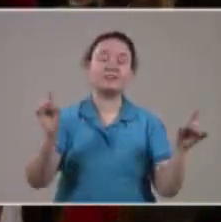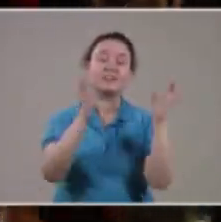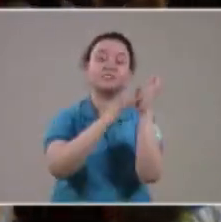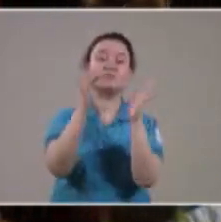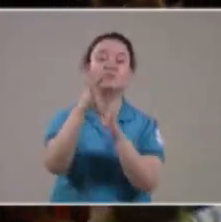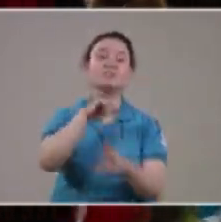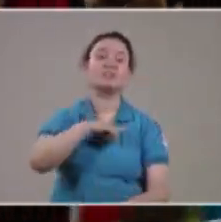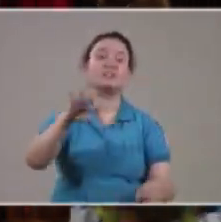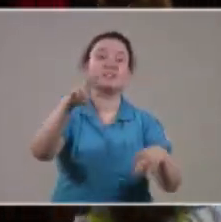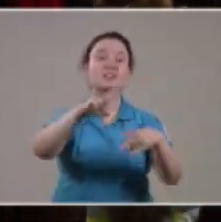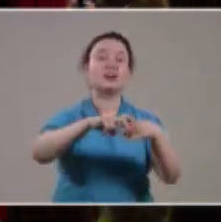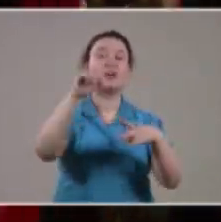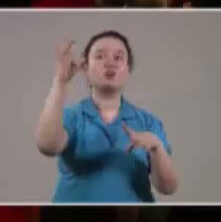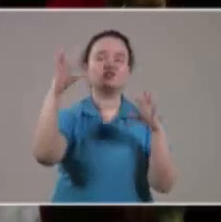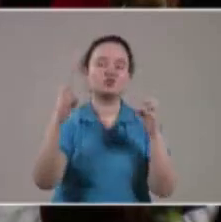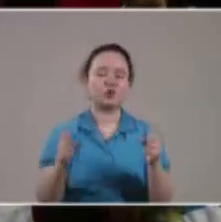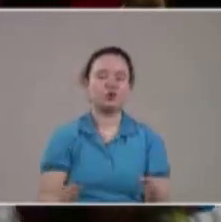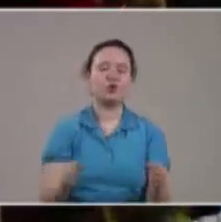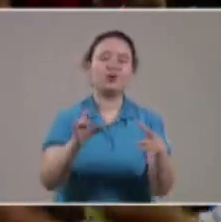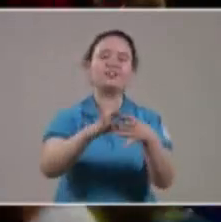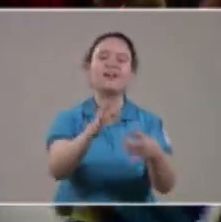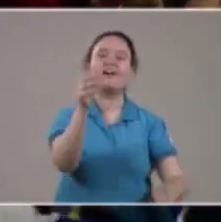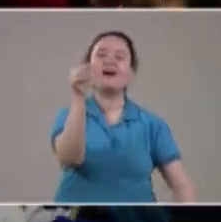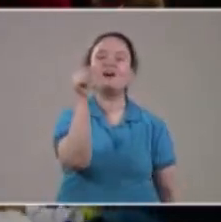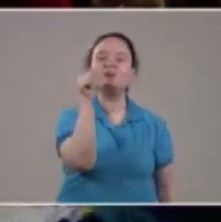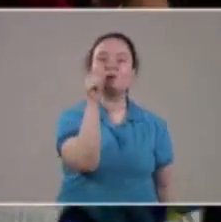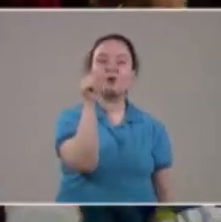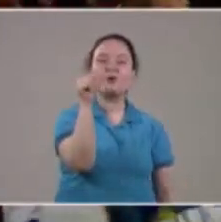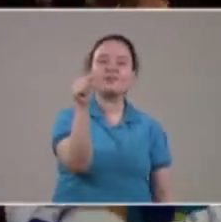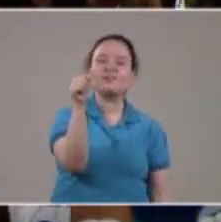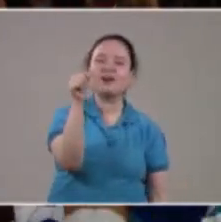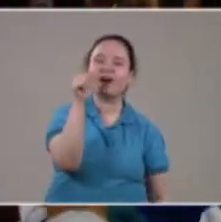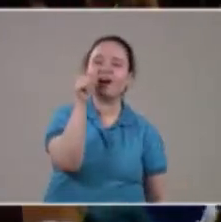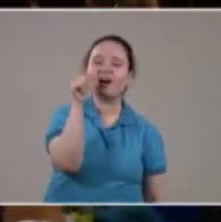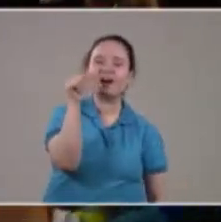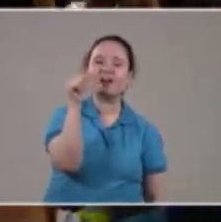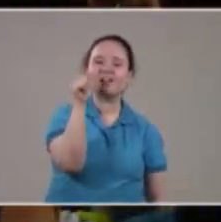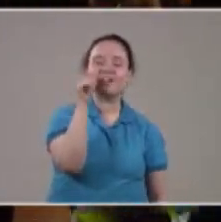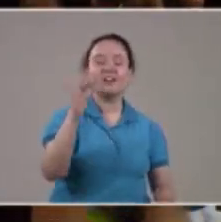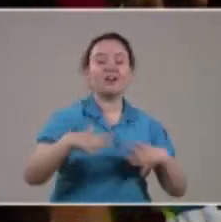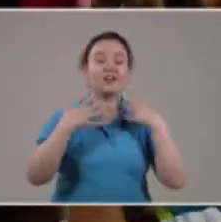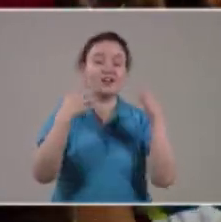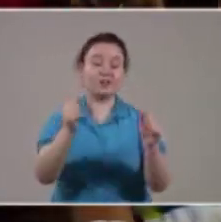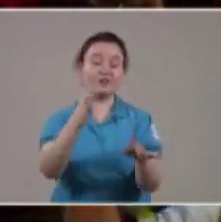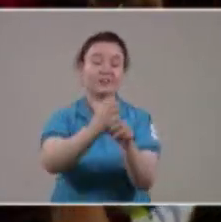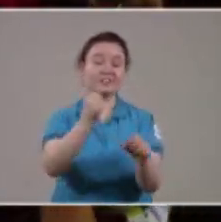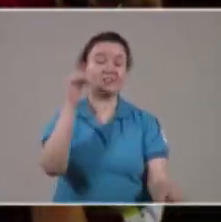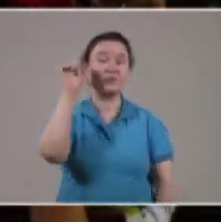Está sentado en su trono de autoridad.